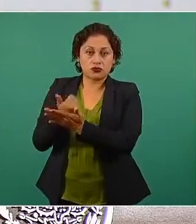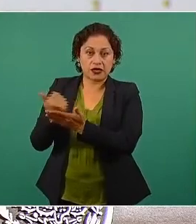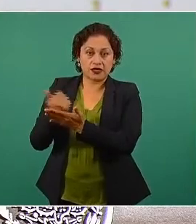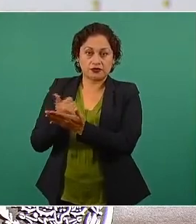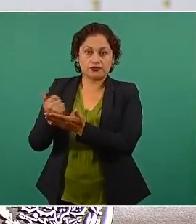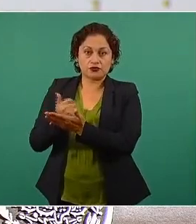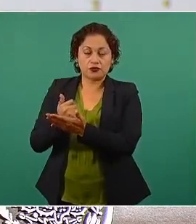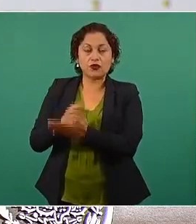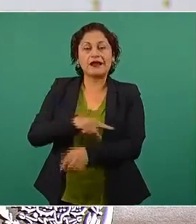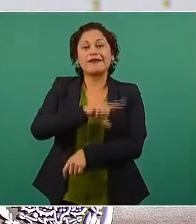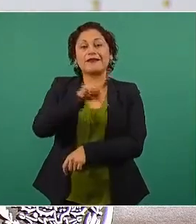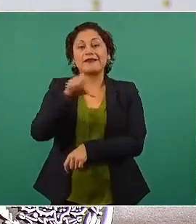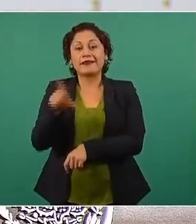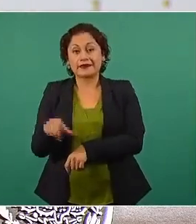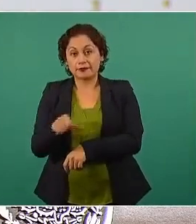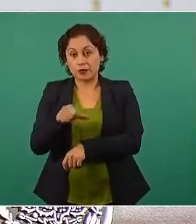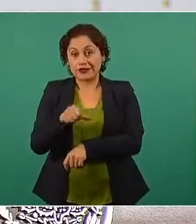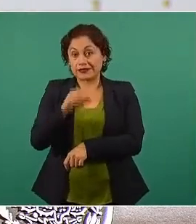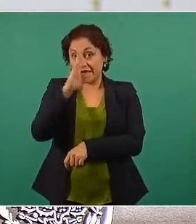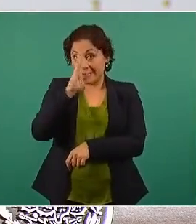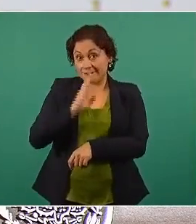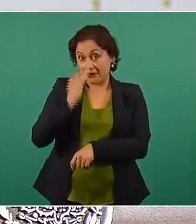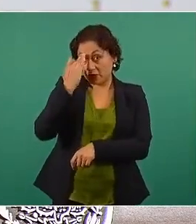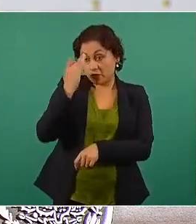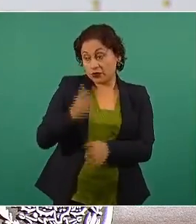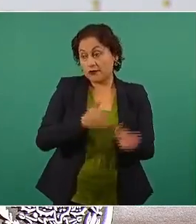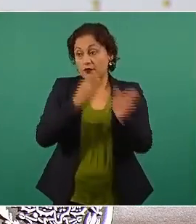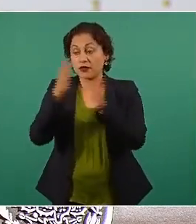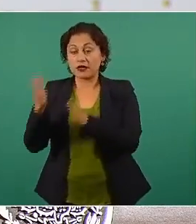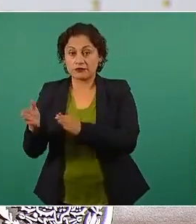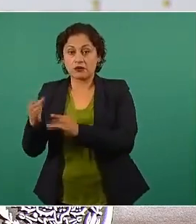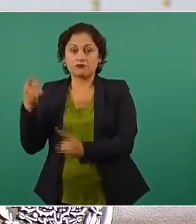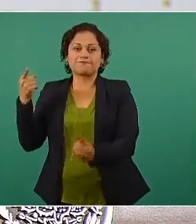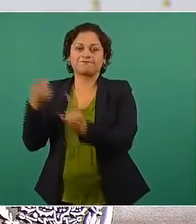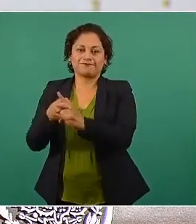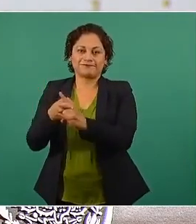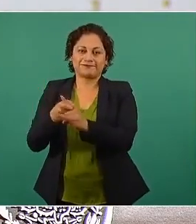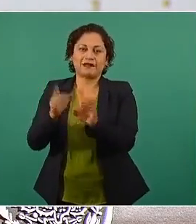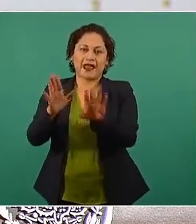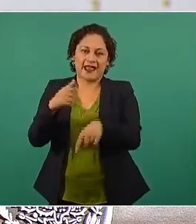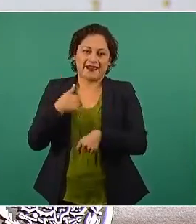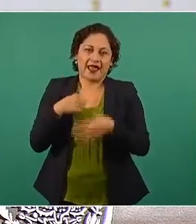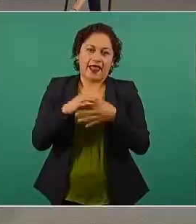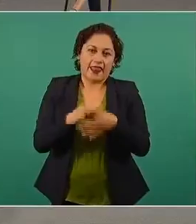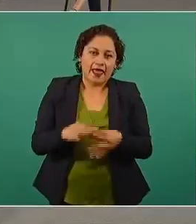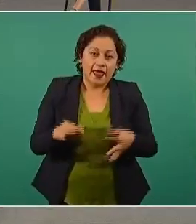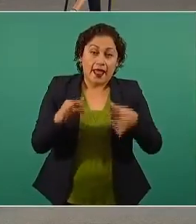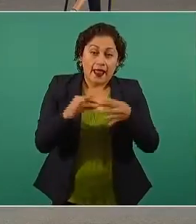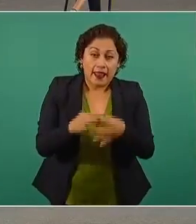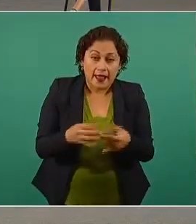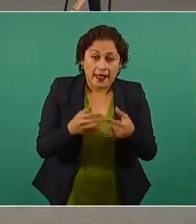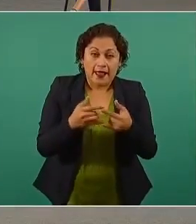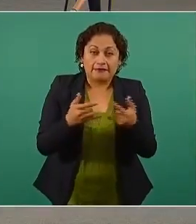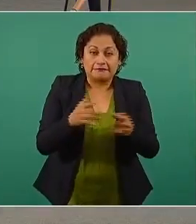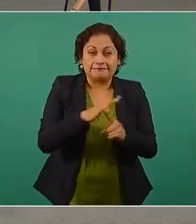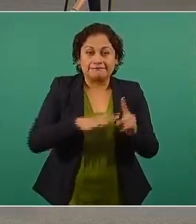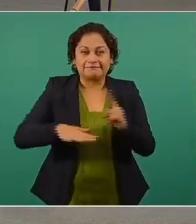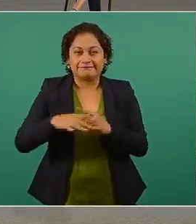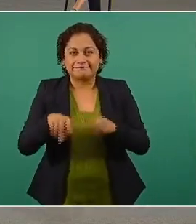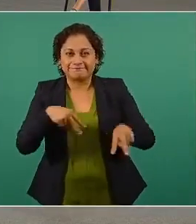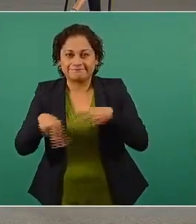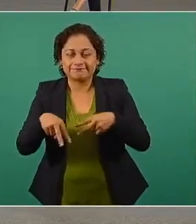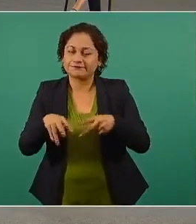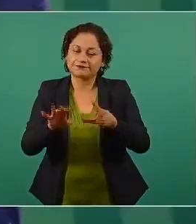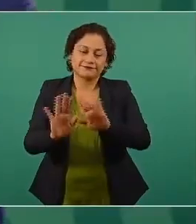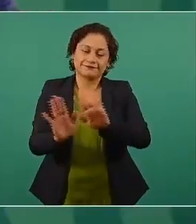anotó en el segundo tiempo, pero ya no voy a hacer la crónica. Nada más que